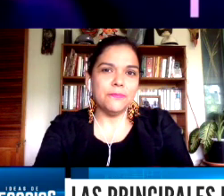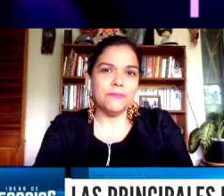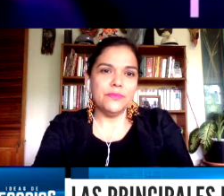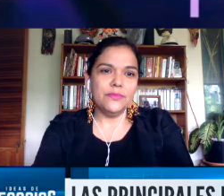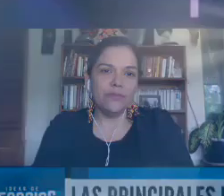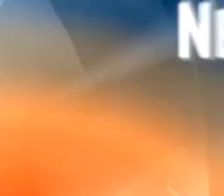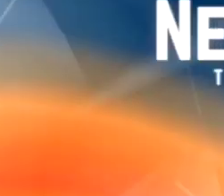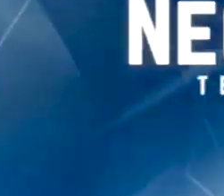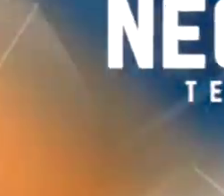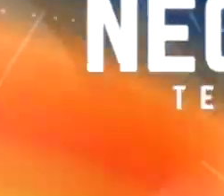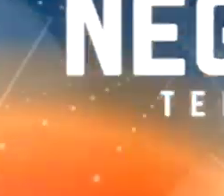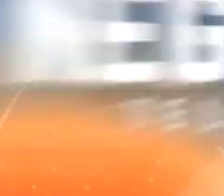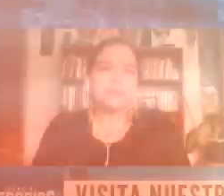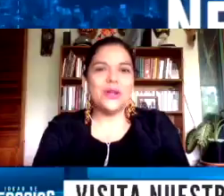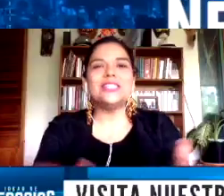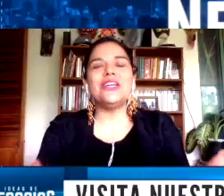edición.